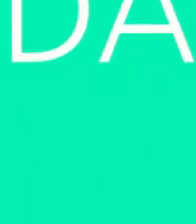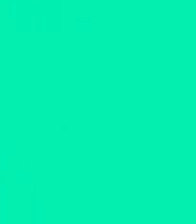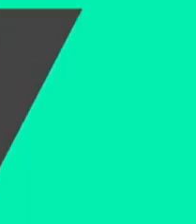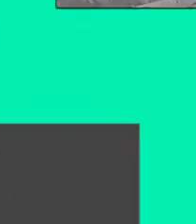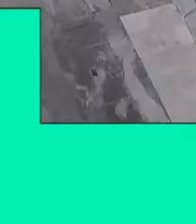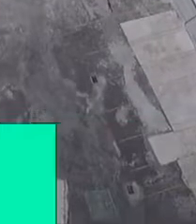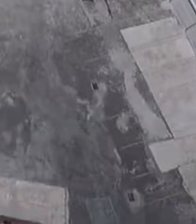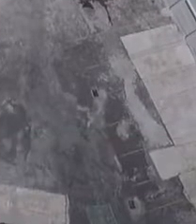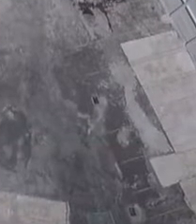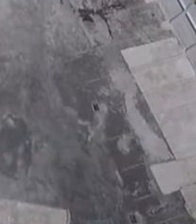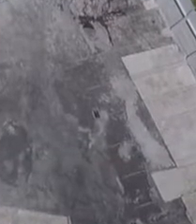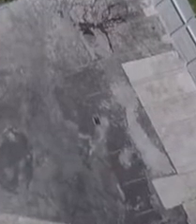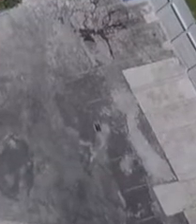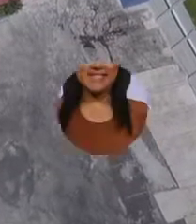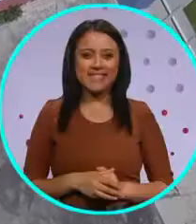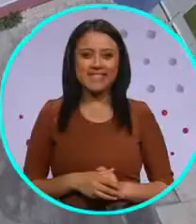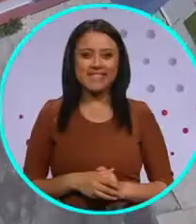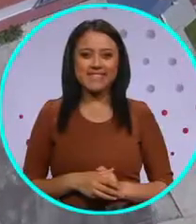bien